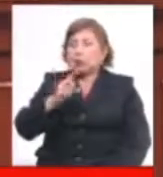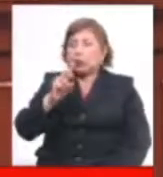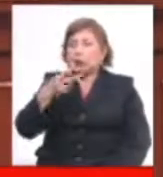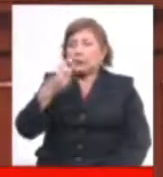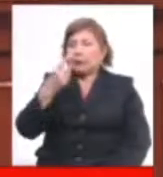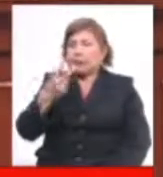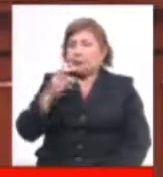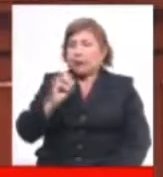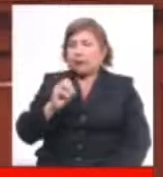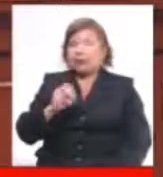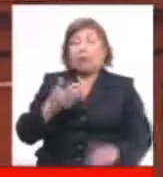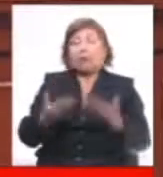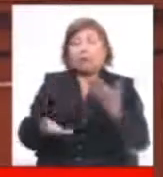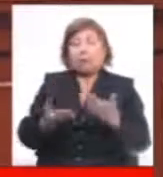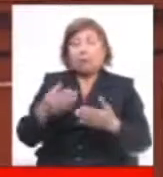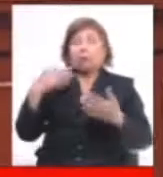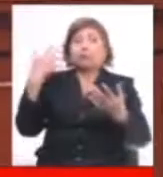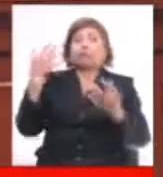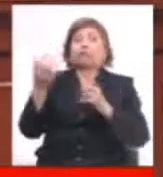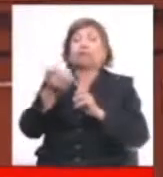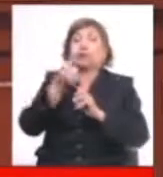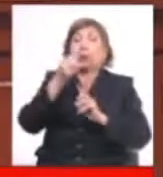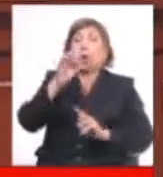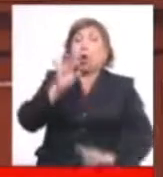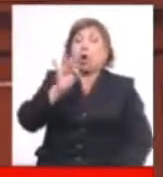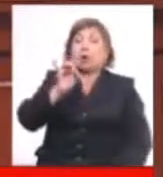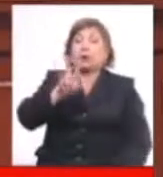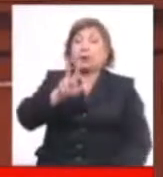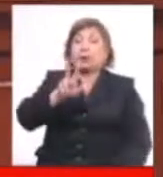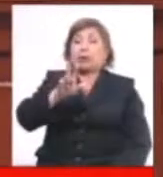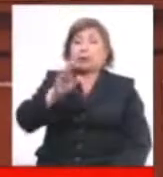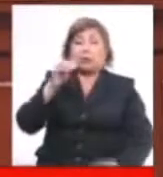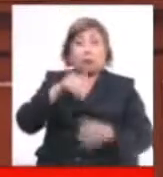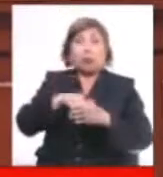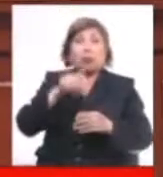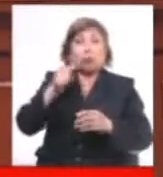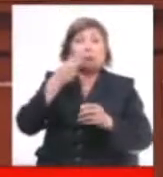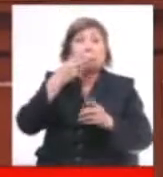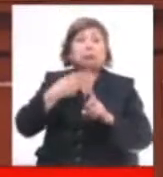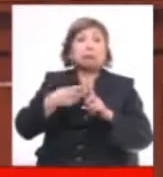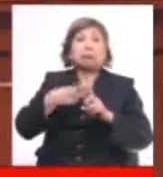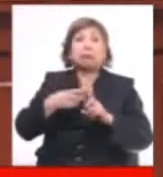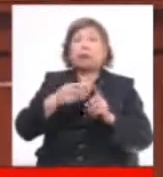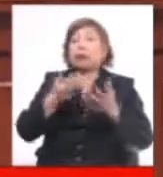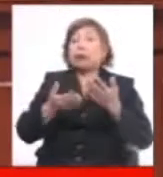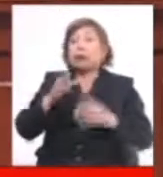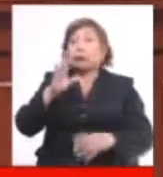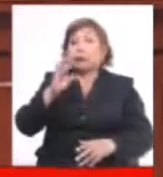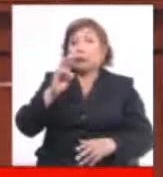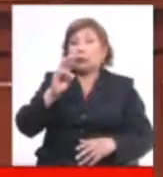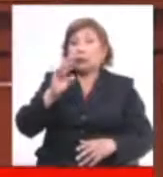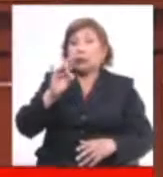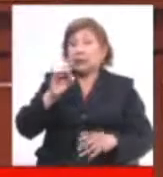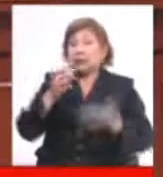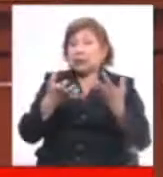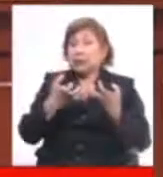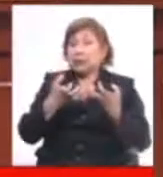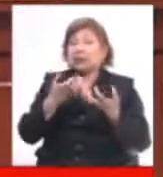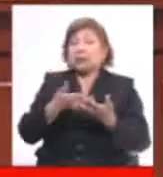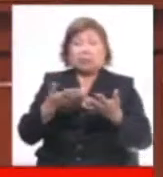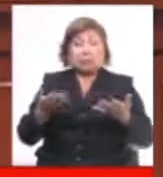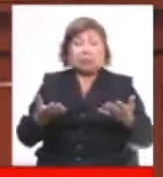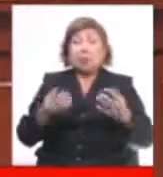7451-2020, habiendo alcanzado 83 votos a favor de los 87 que se requieren para su